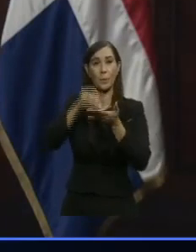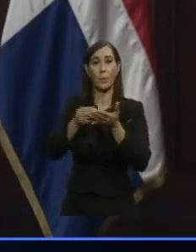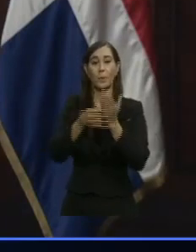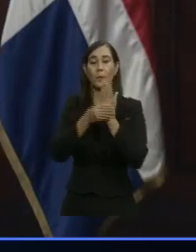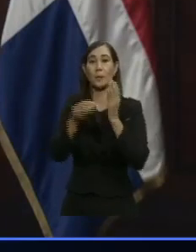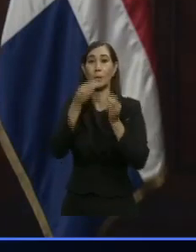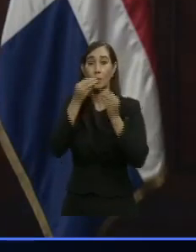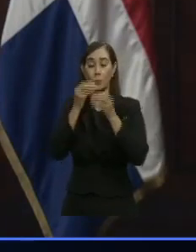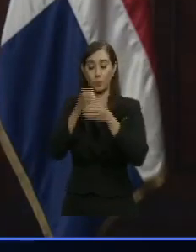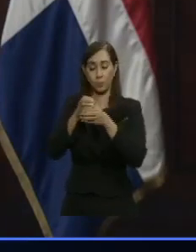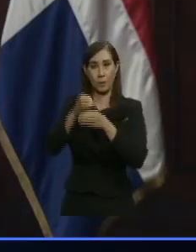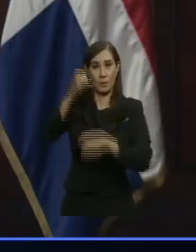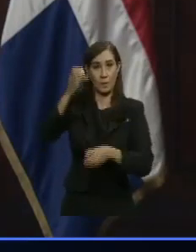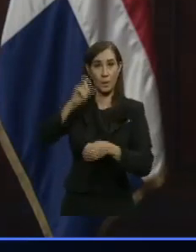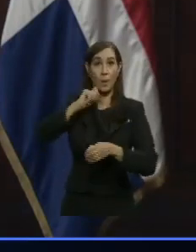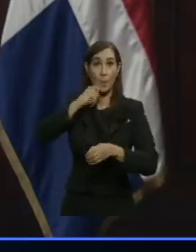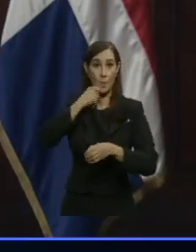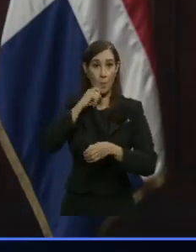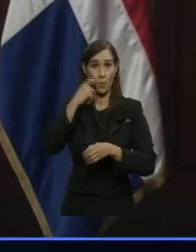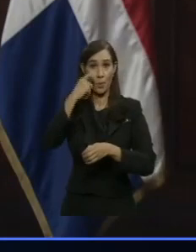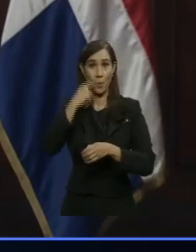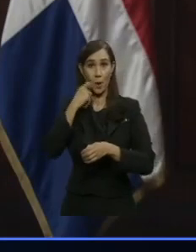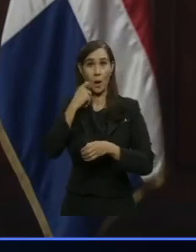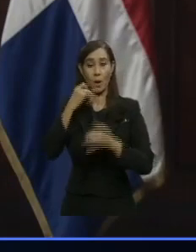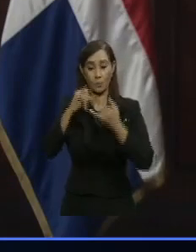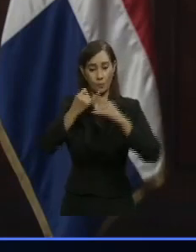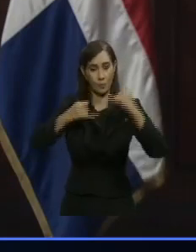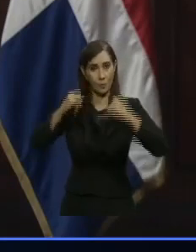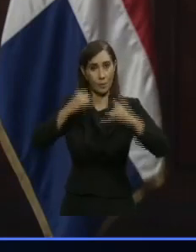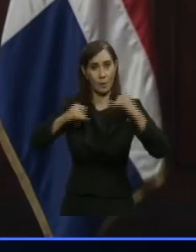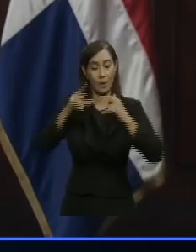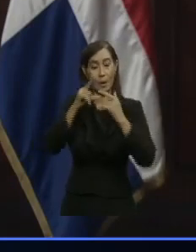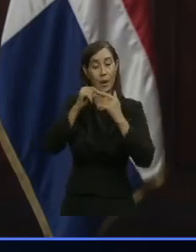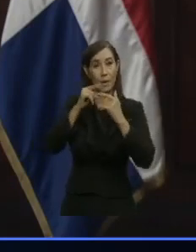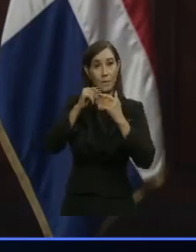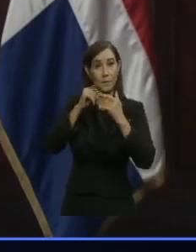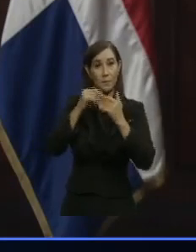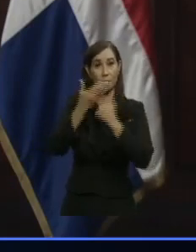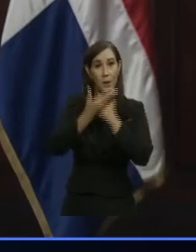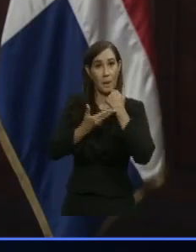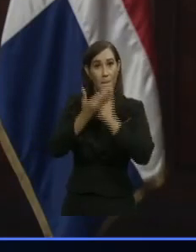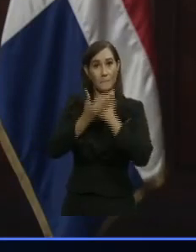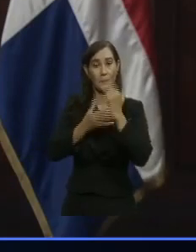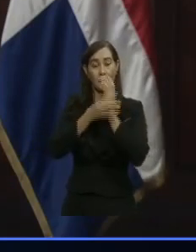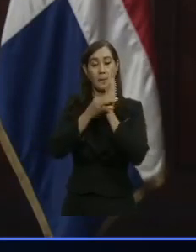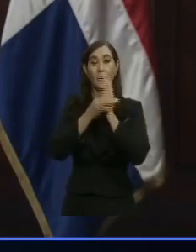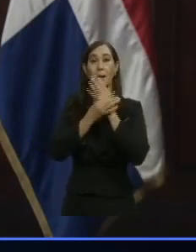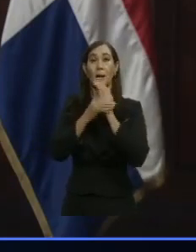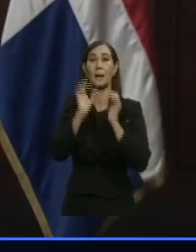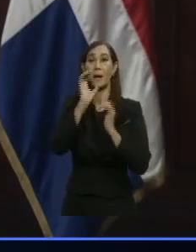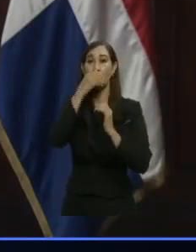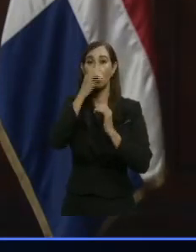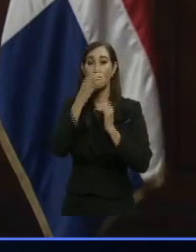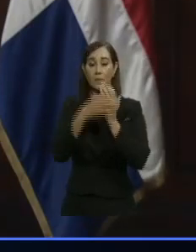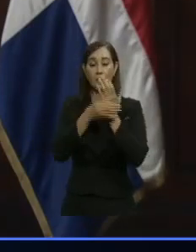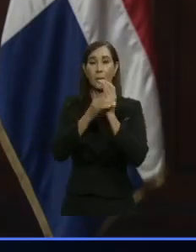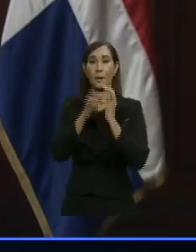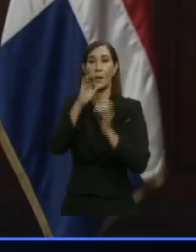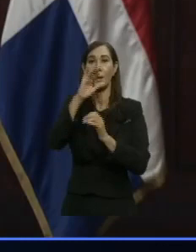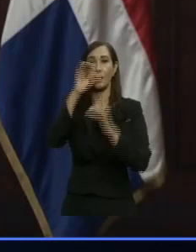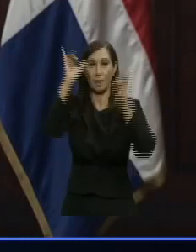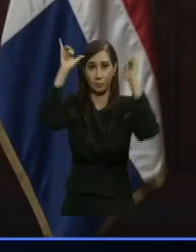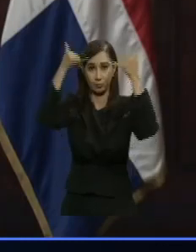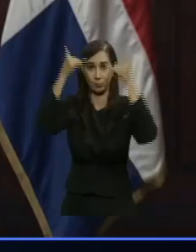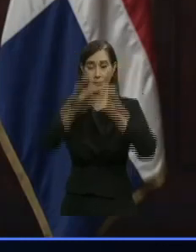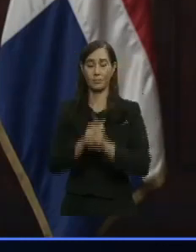transparentar los precios en los portales pero del gobierno de flores bueno muchísimas gracias primero por